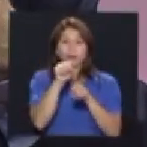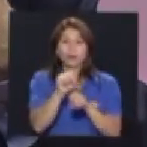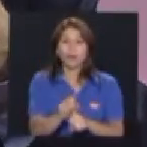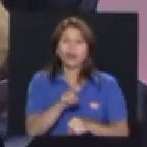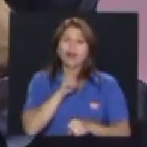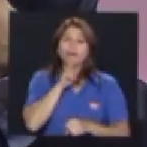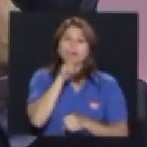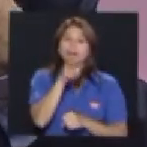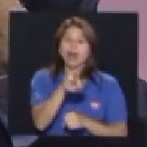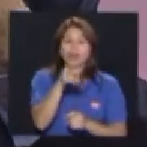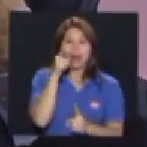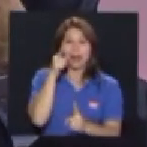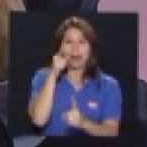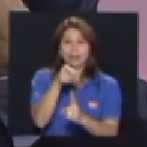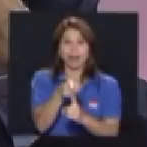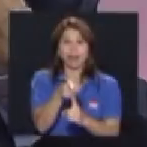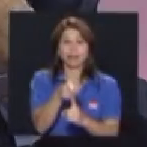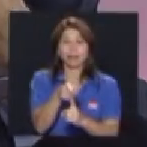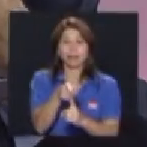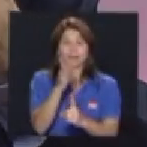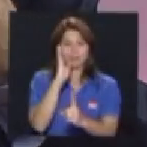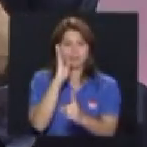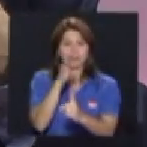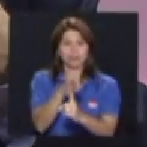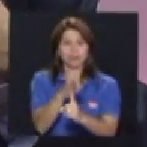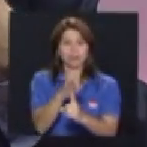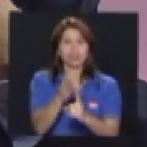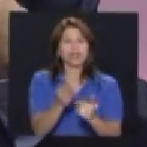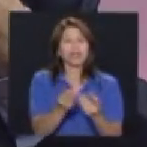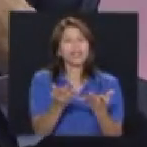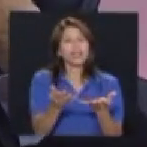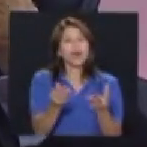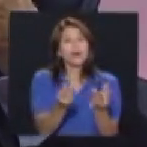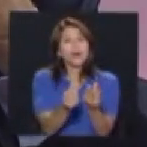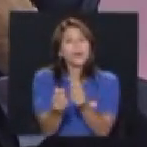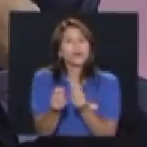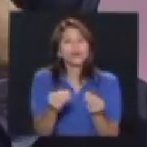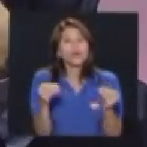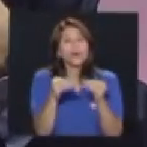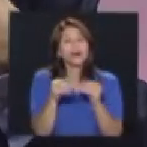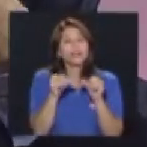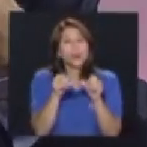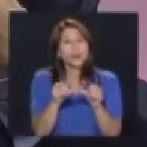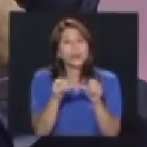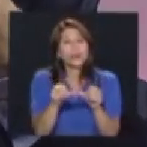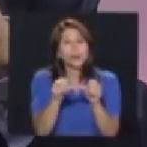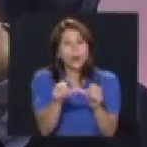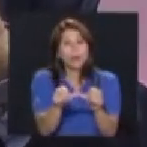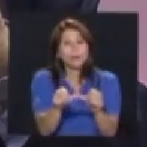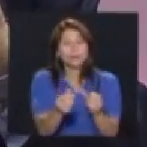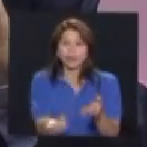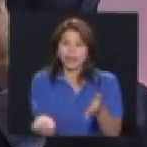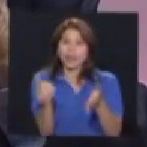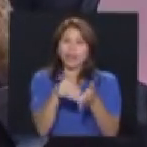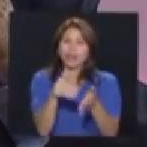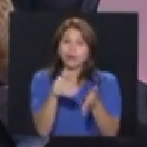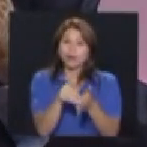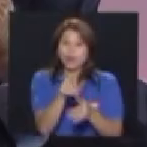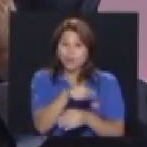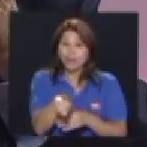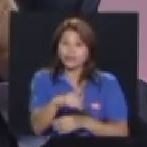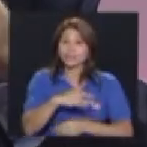una producción como más continua, que se vieran de nuevo como responsables de